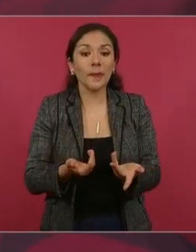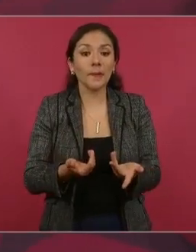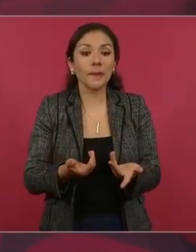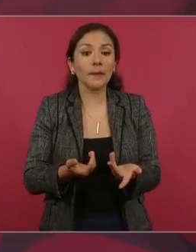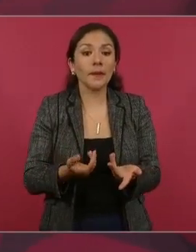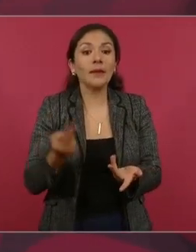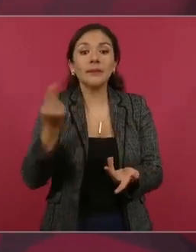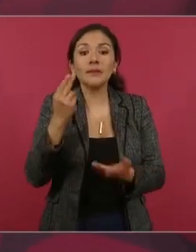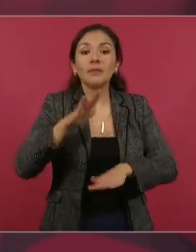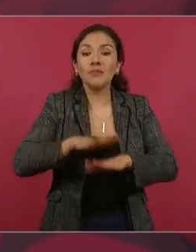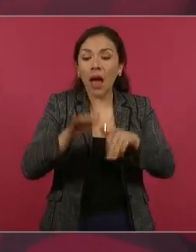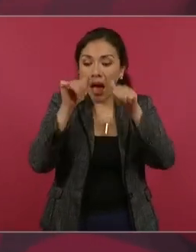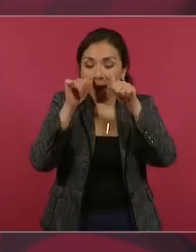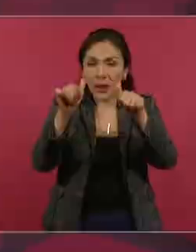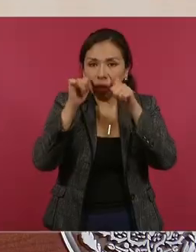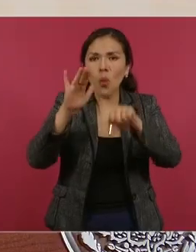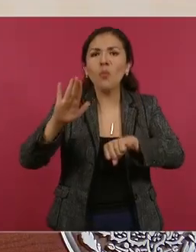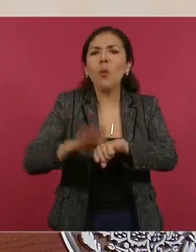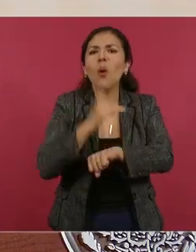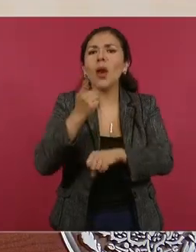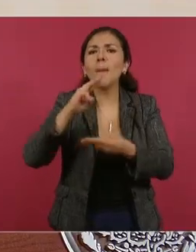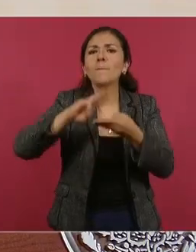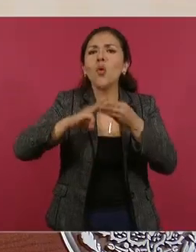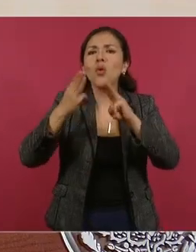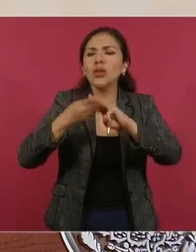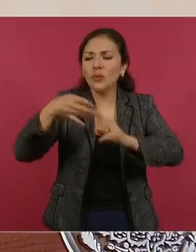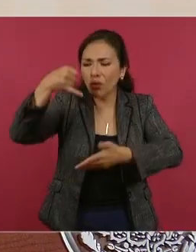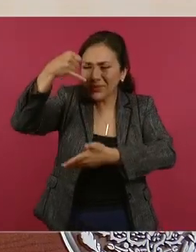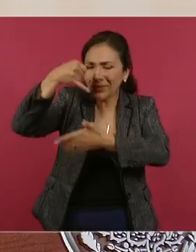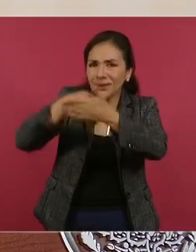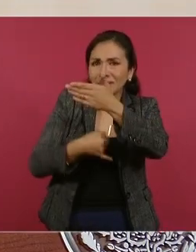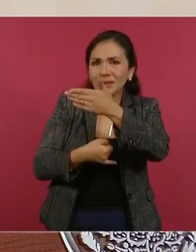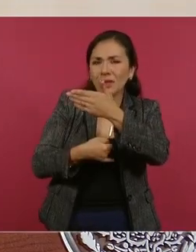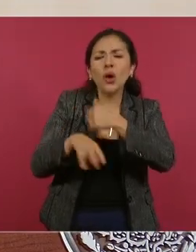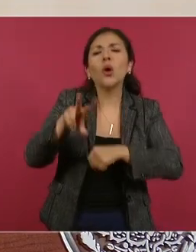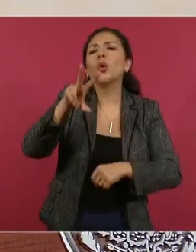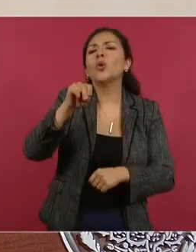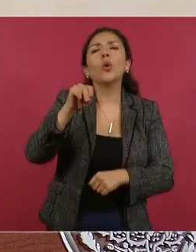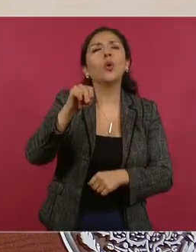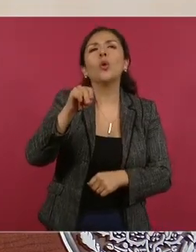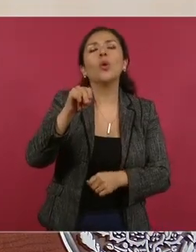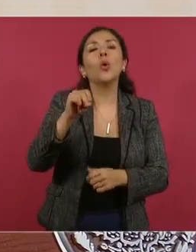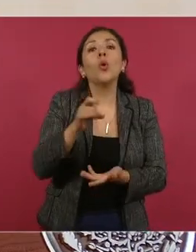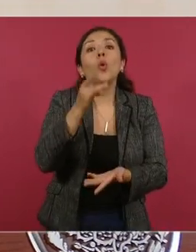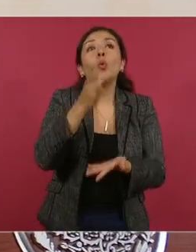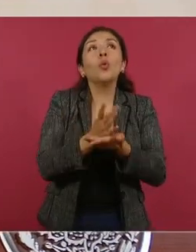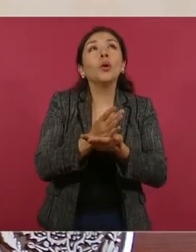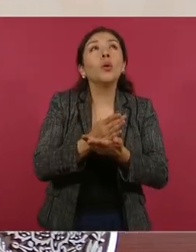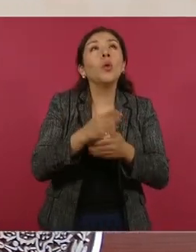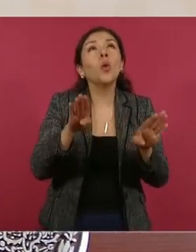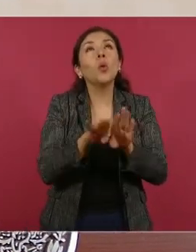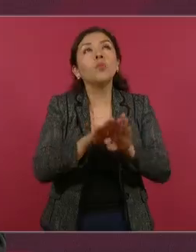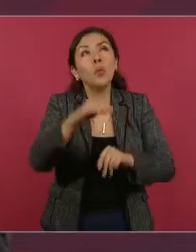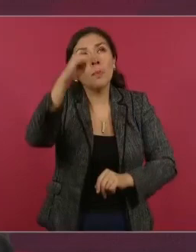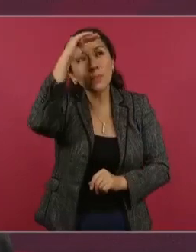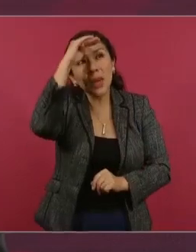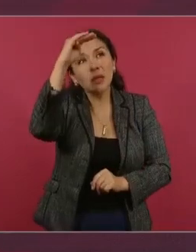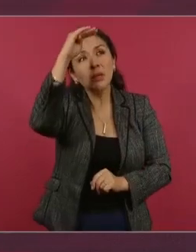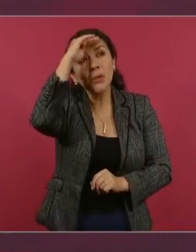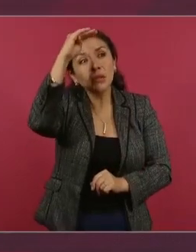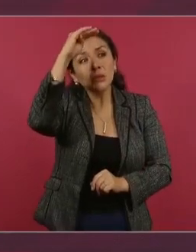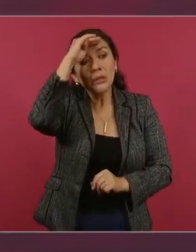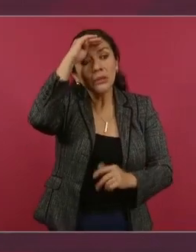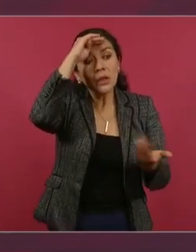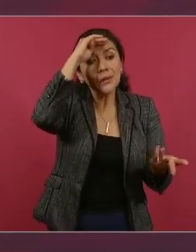para atender las causas, no solo estar pensando en